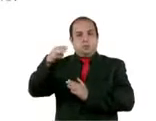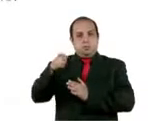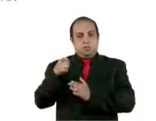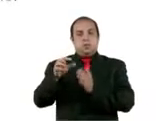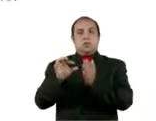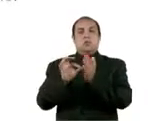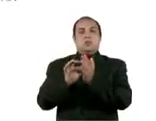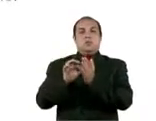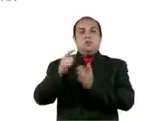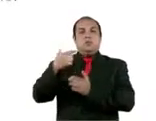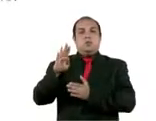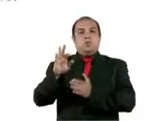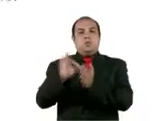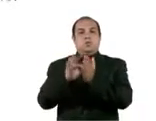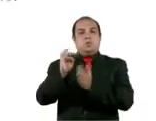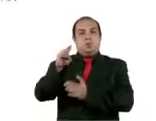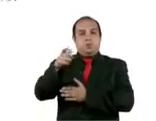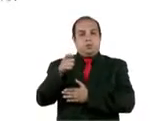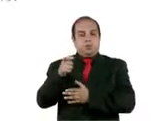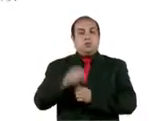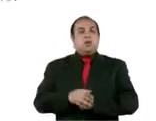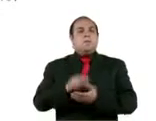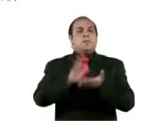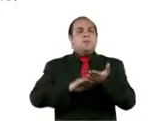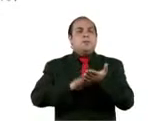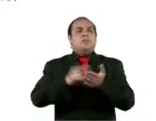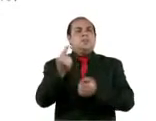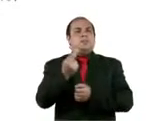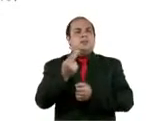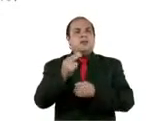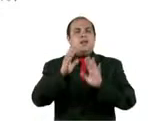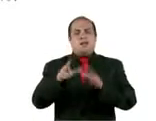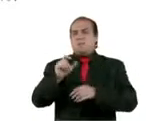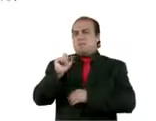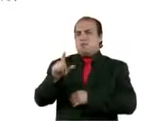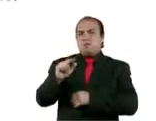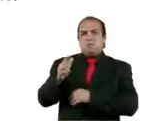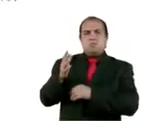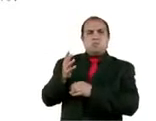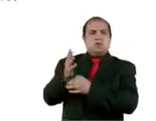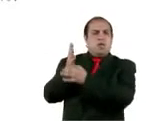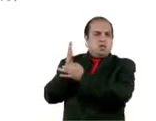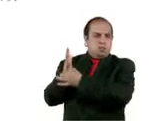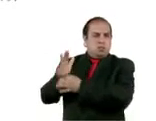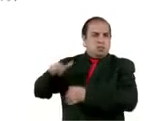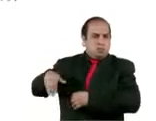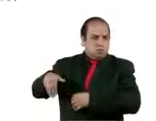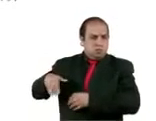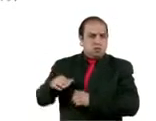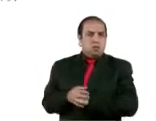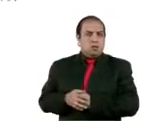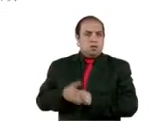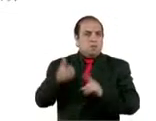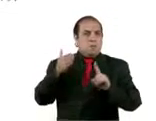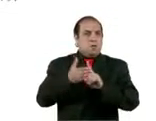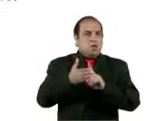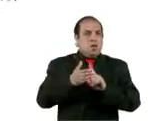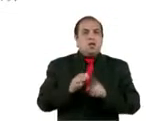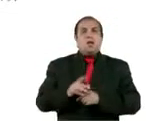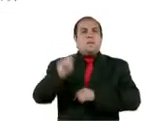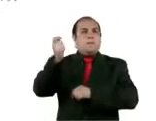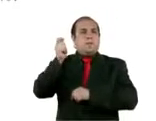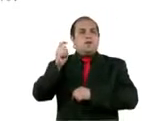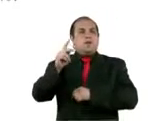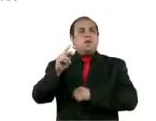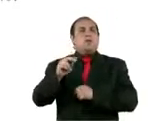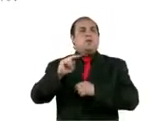https://discapacidad.cdmx.gov.mx. Los documentos que se requieren prácticamente son los mismos que ya señalaron para la beca o la pensión